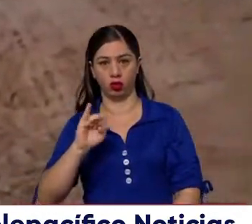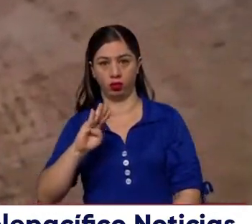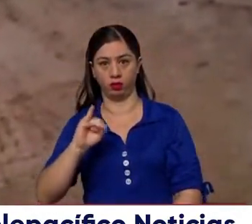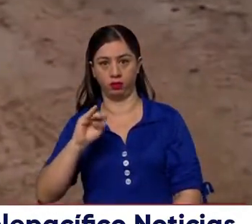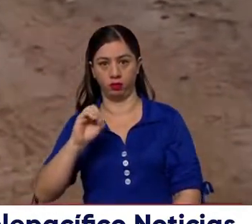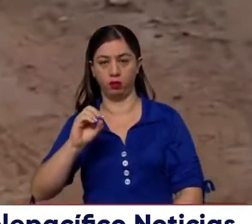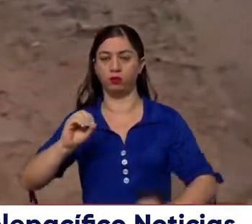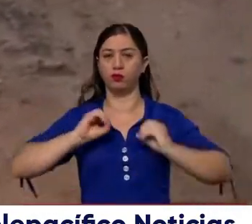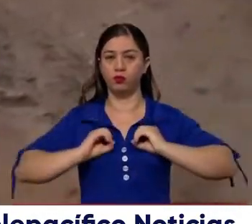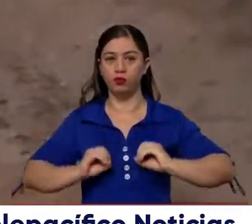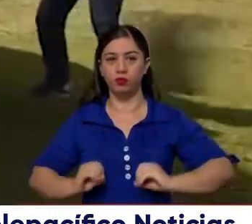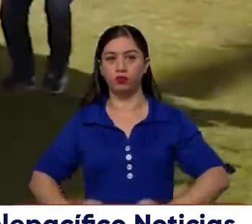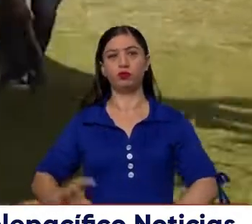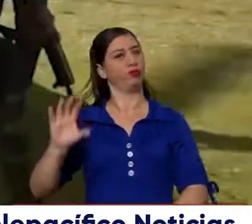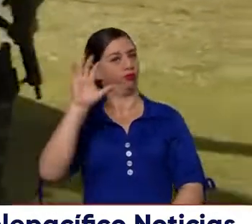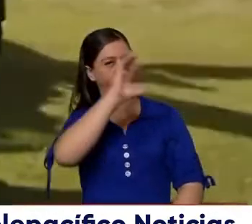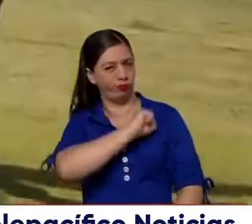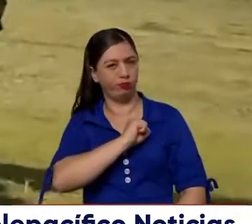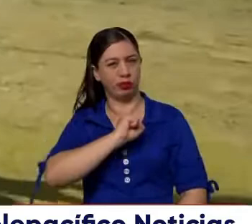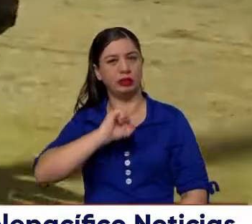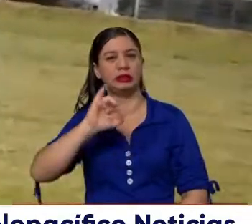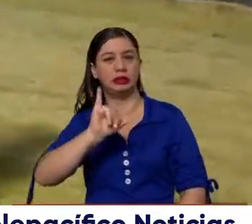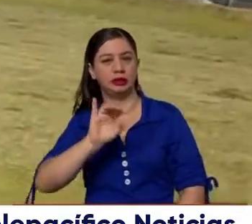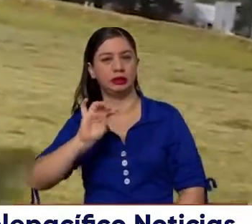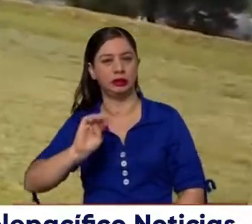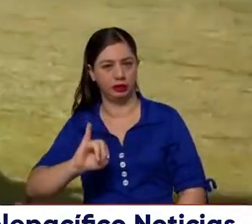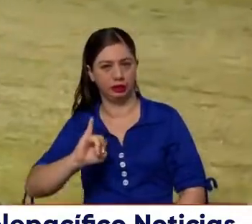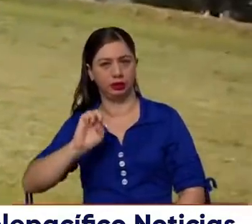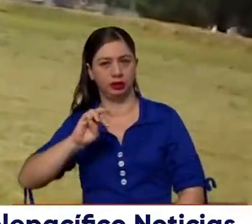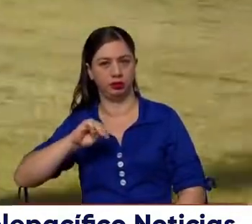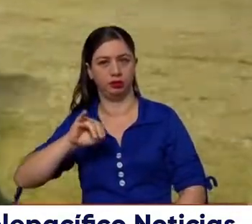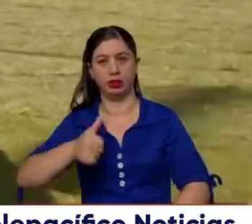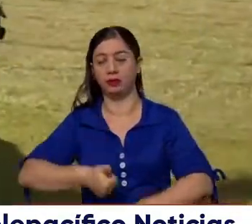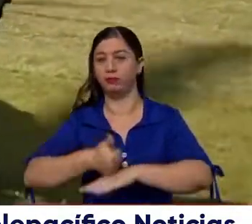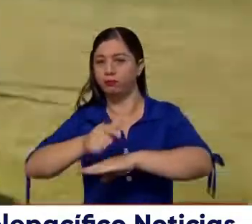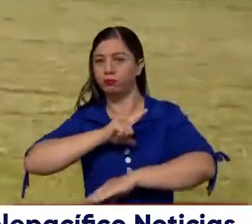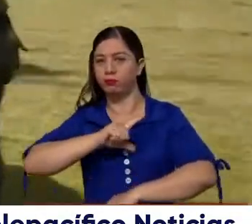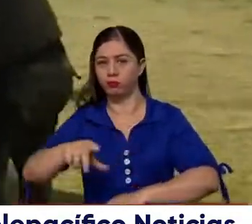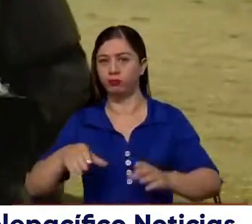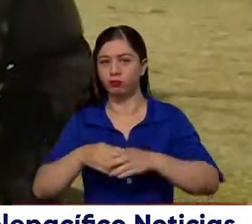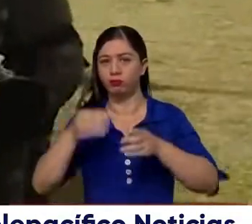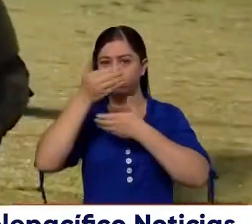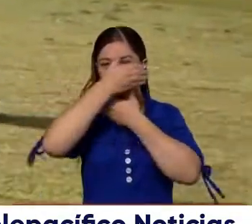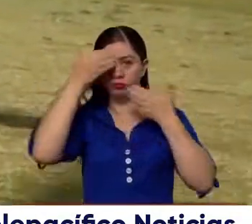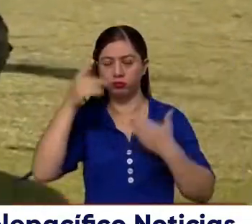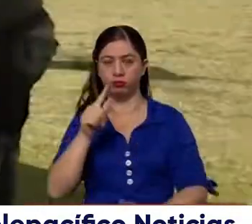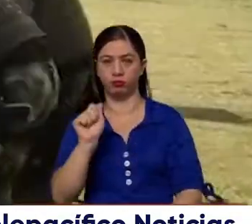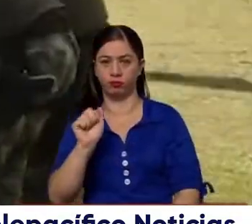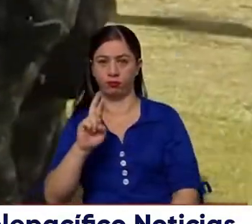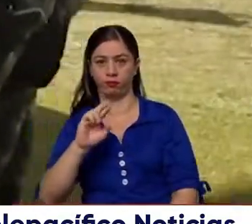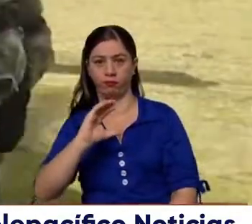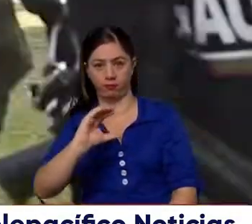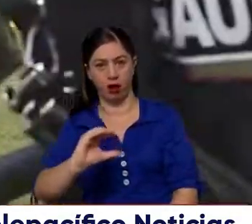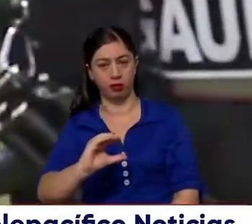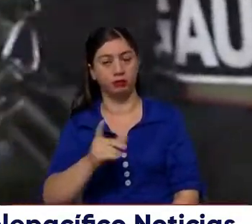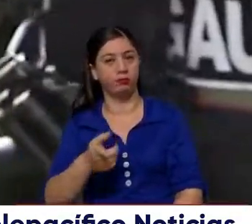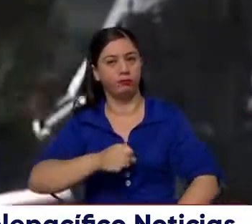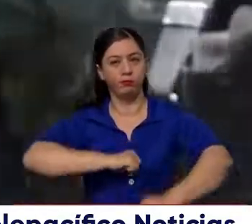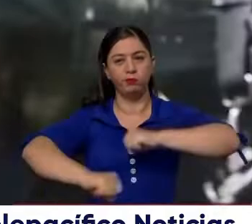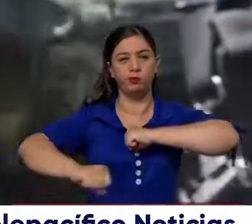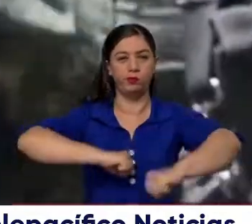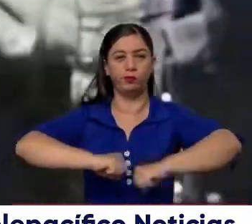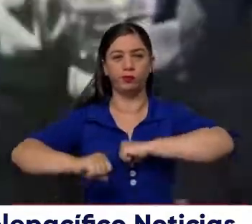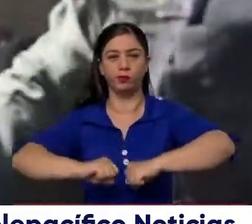ejército ubicó alias jimmy o tengo presunto cabecilla de las disidencias dagoberto ramos de las farc durante el operativo